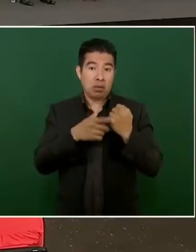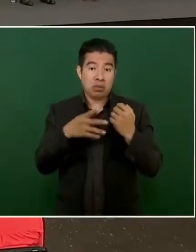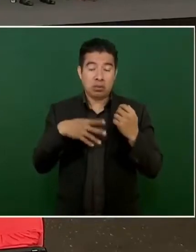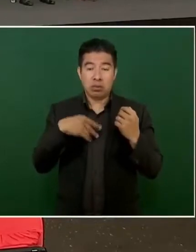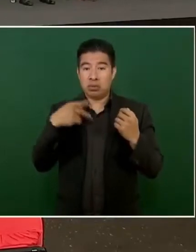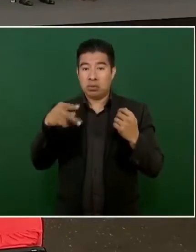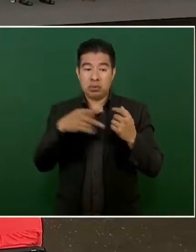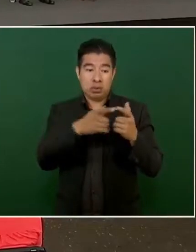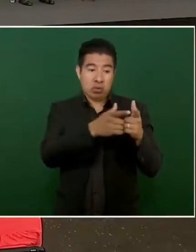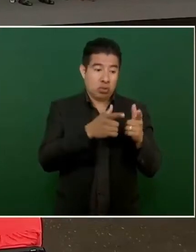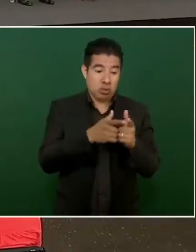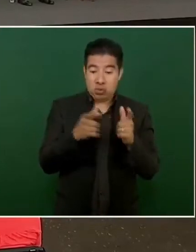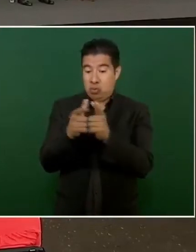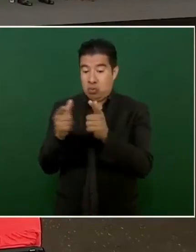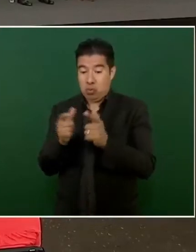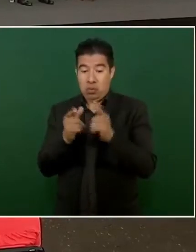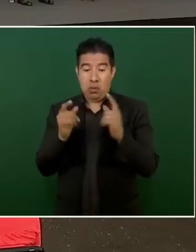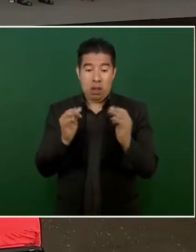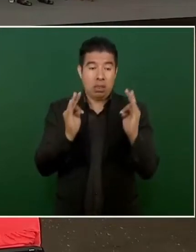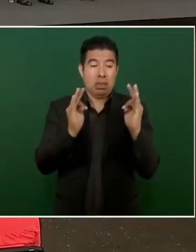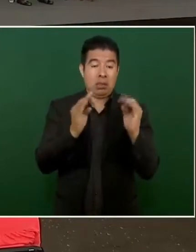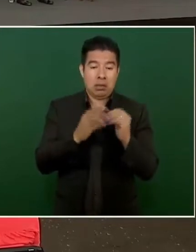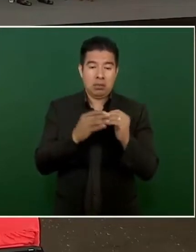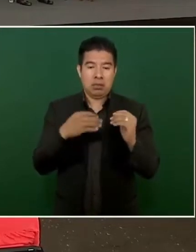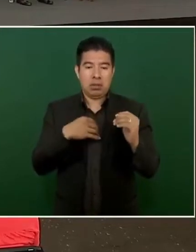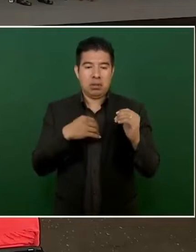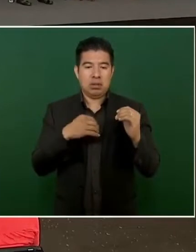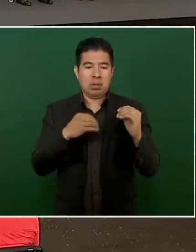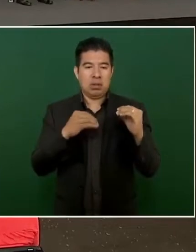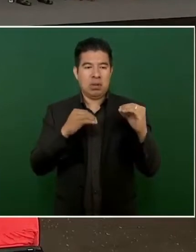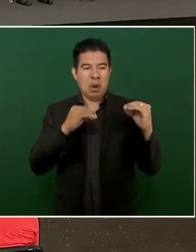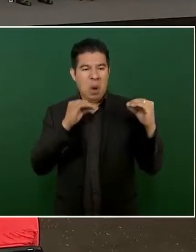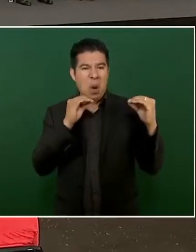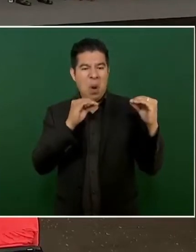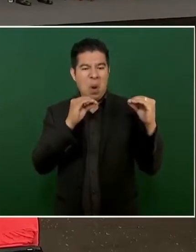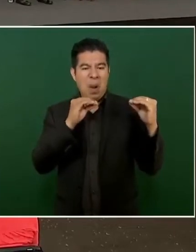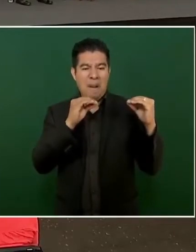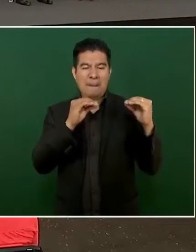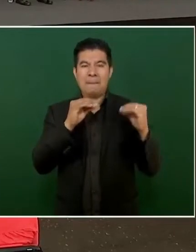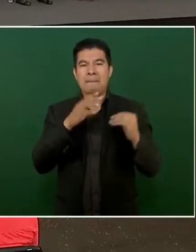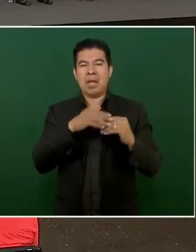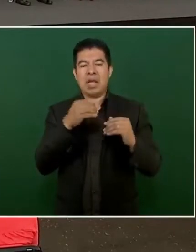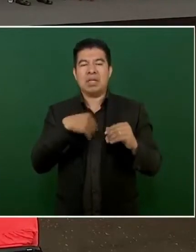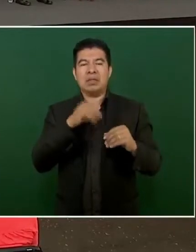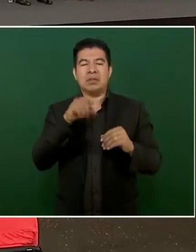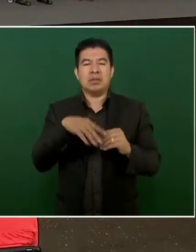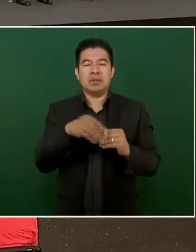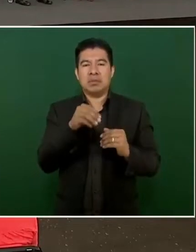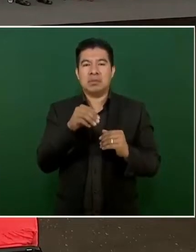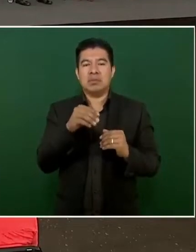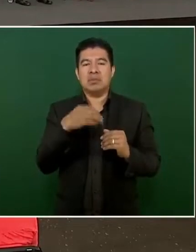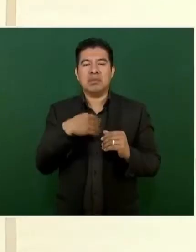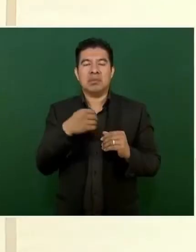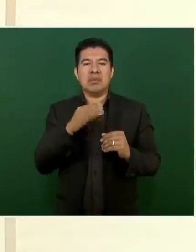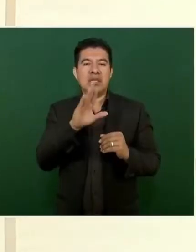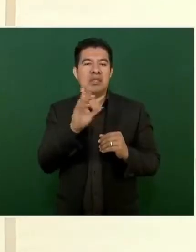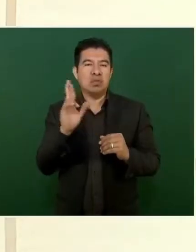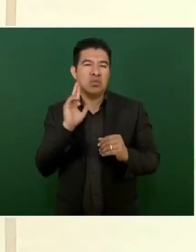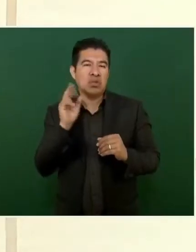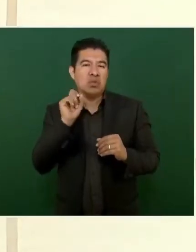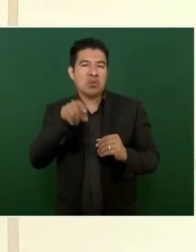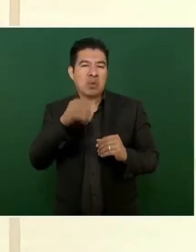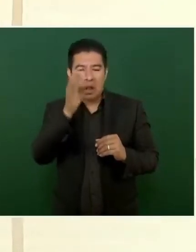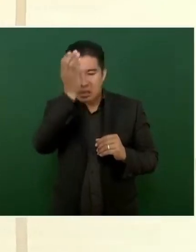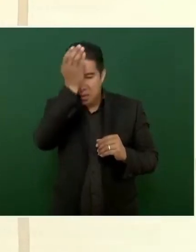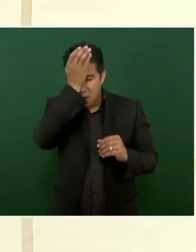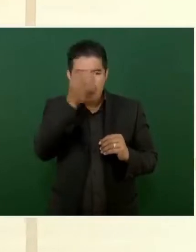liberal, empiezan los opositores a decir meh, meh. Yo creo que eso es lo que significa,